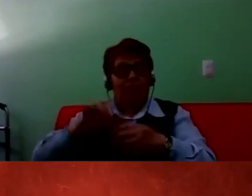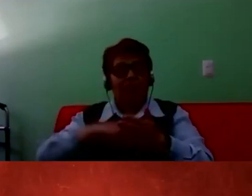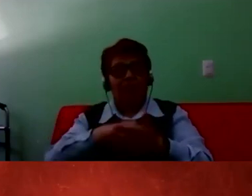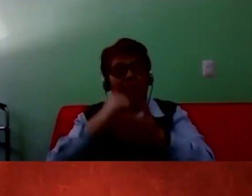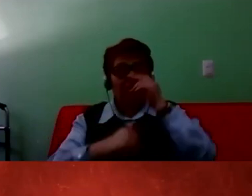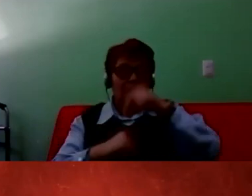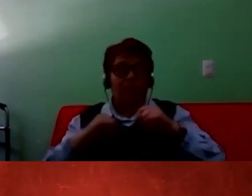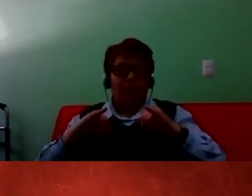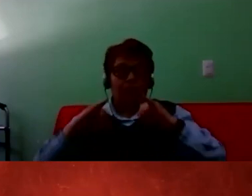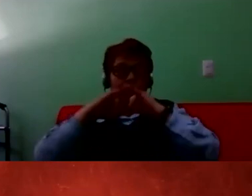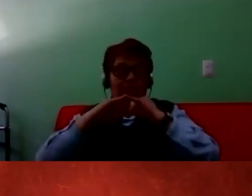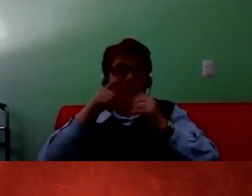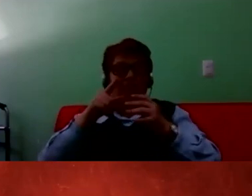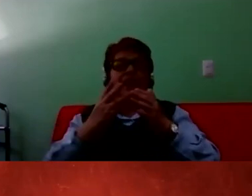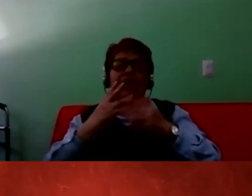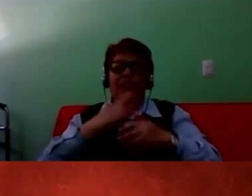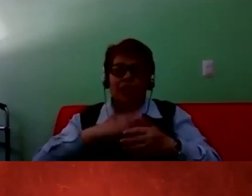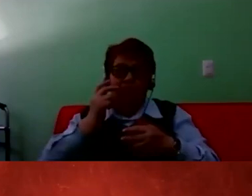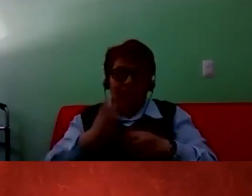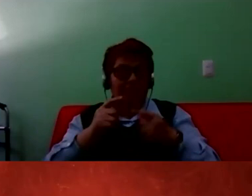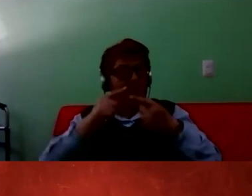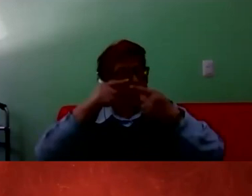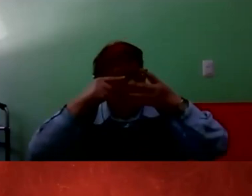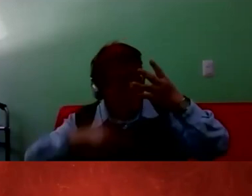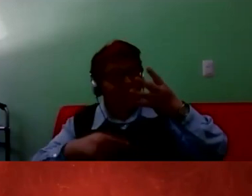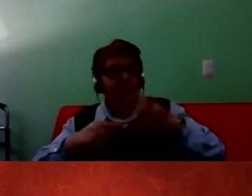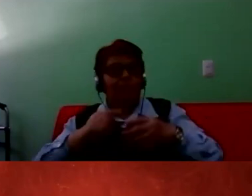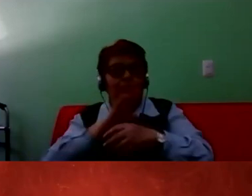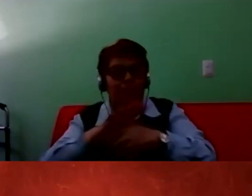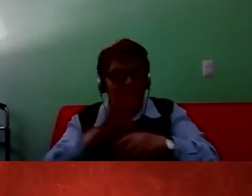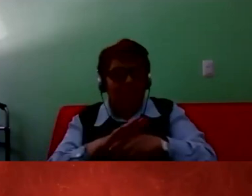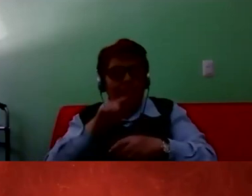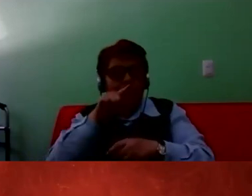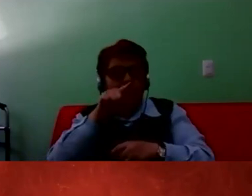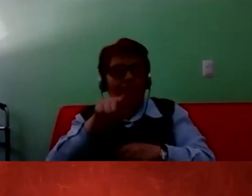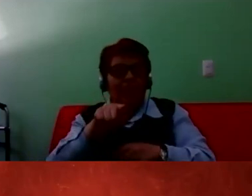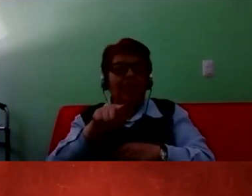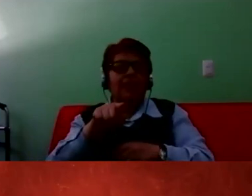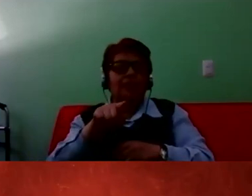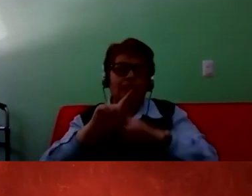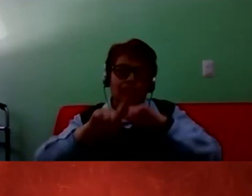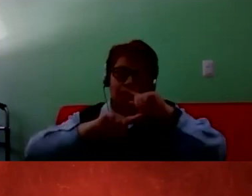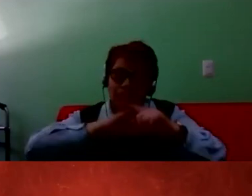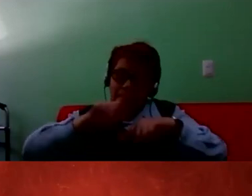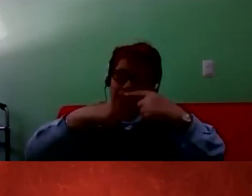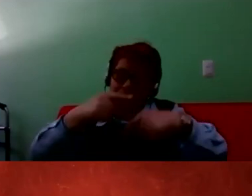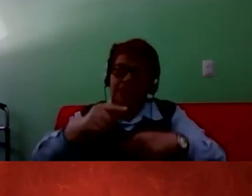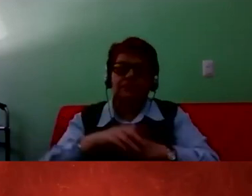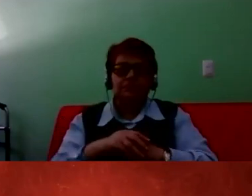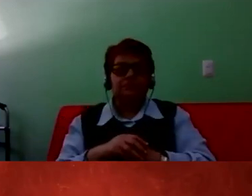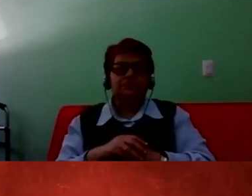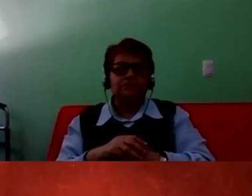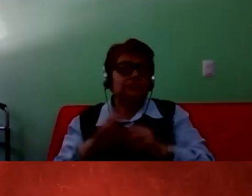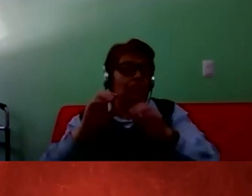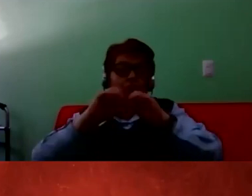un instituto que se creó justamente para esto. Entonces, ¿cuál es la instancia ante la cual irían? No queda